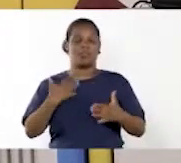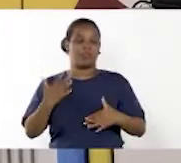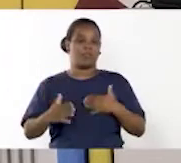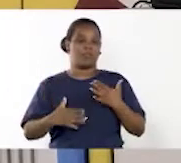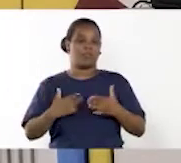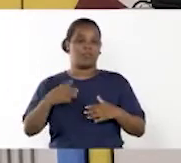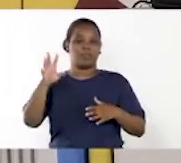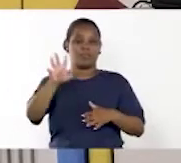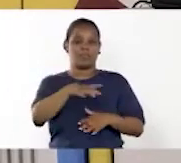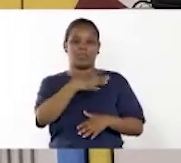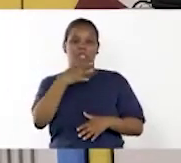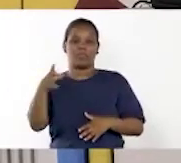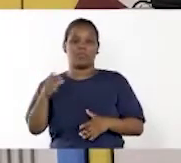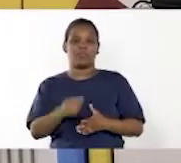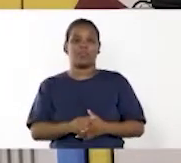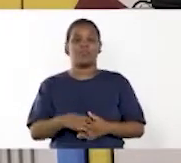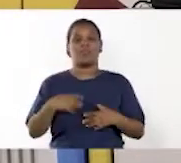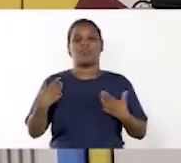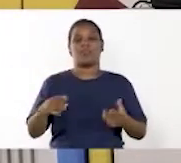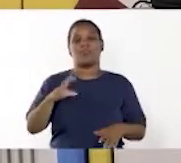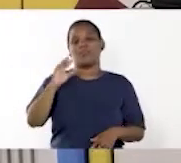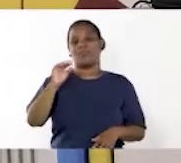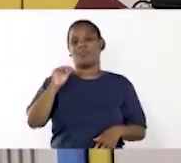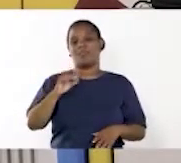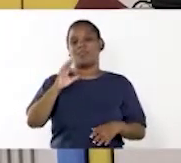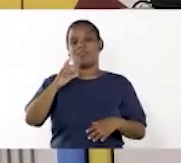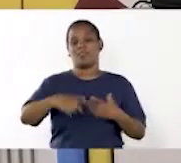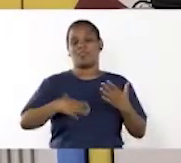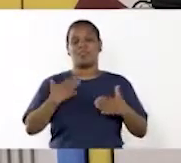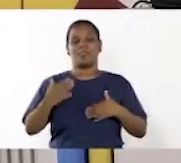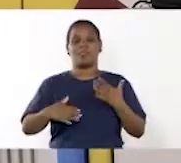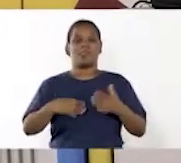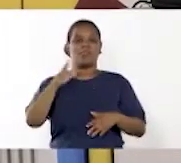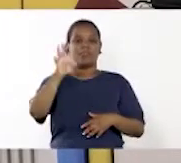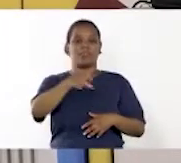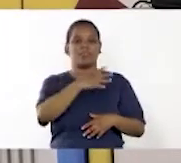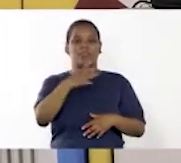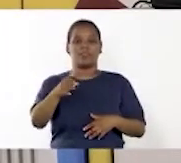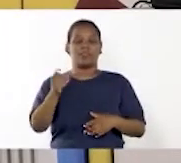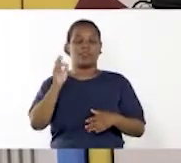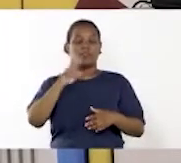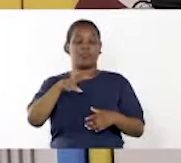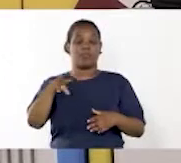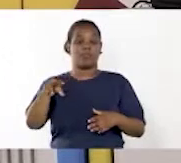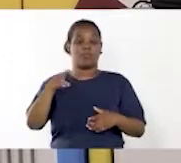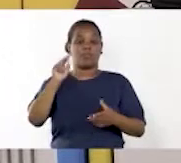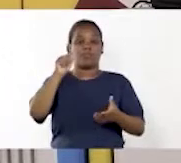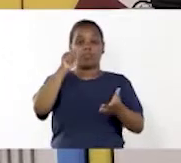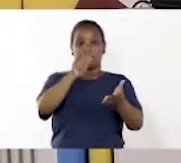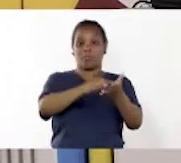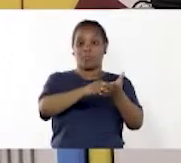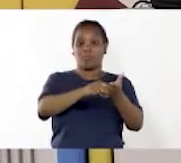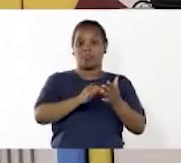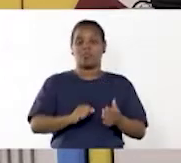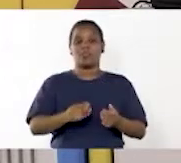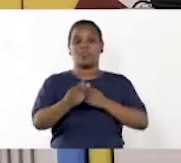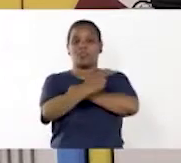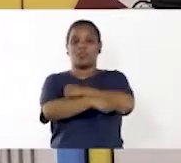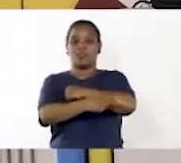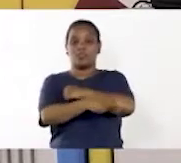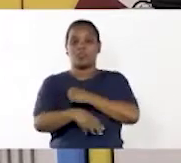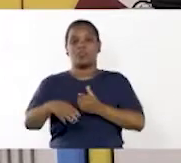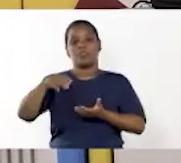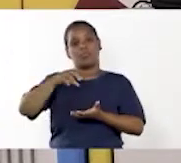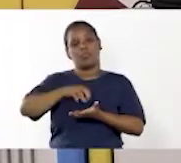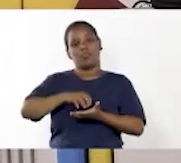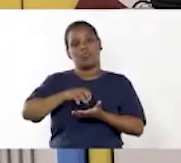cartográfica. ¿Qué estamos diciendo cuando decimos actividad cartográfica? Estamos diciendo localizar un país, localizar una